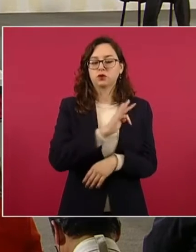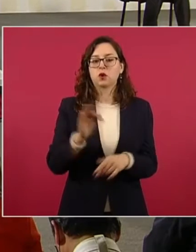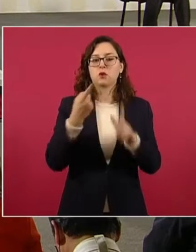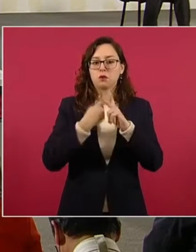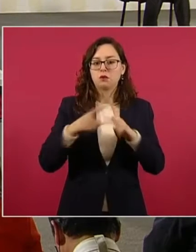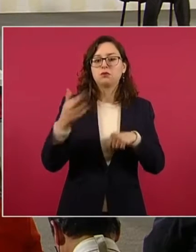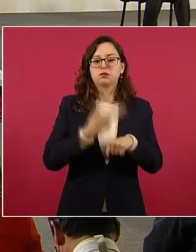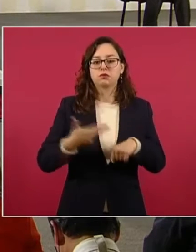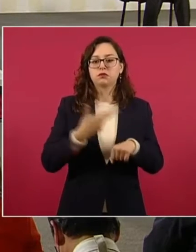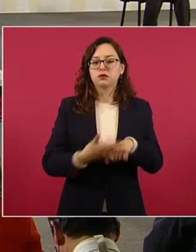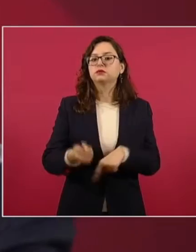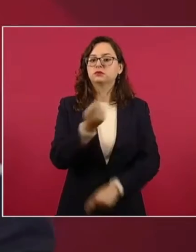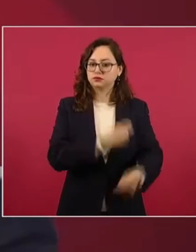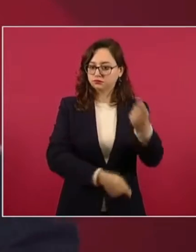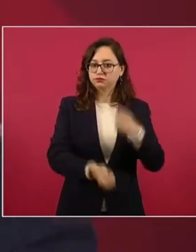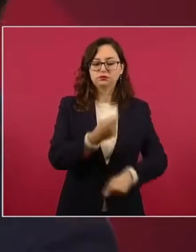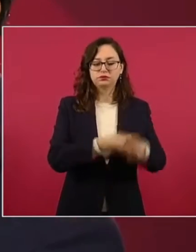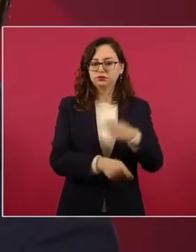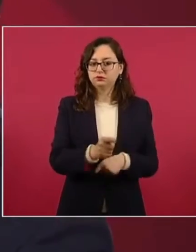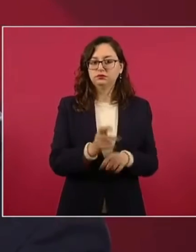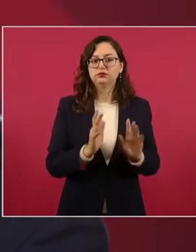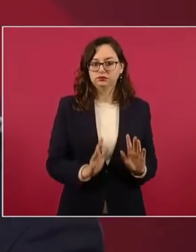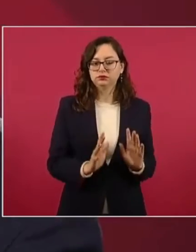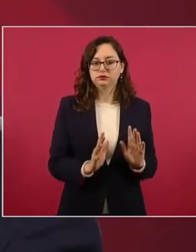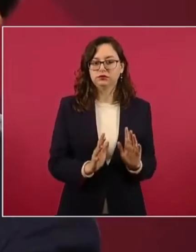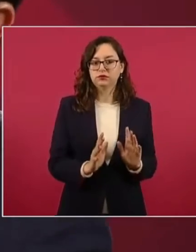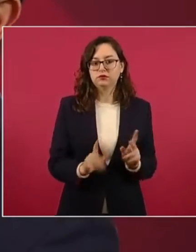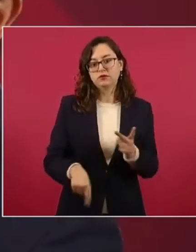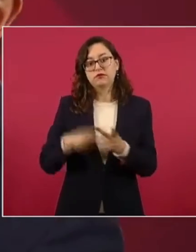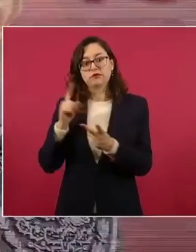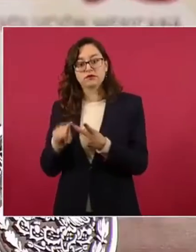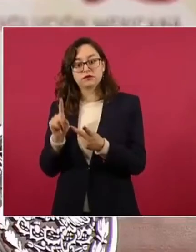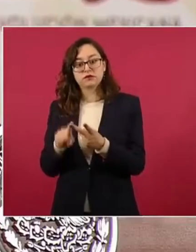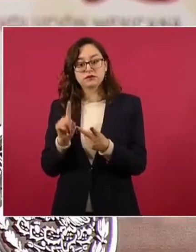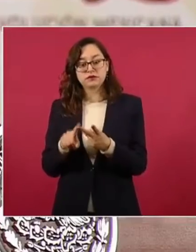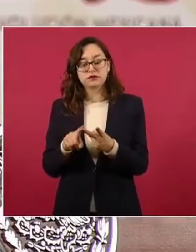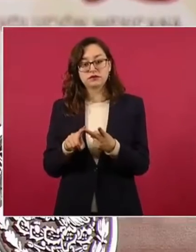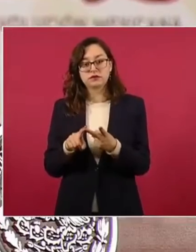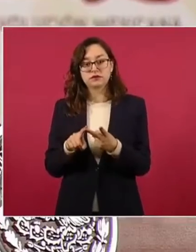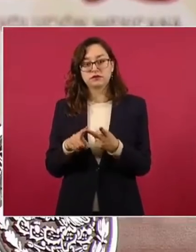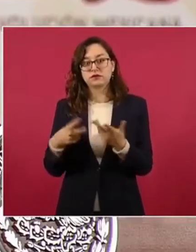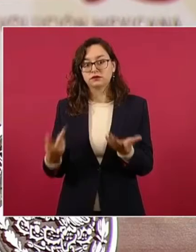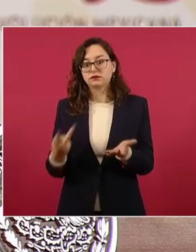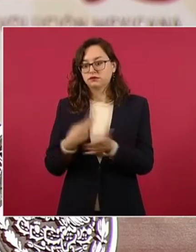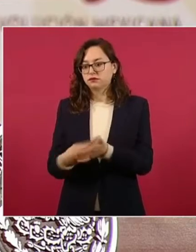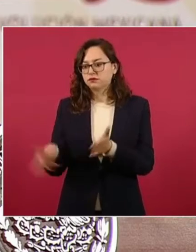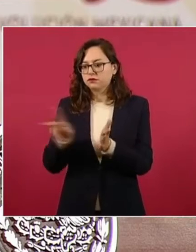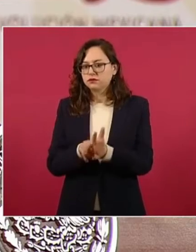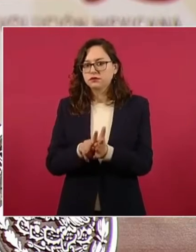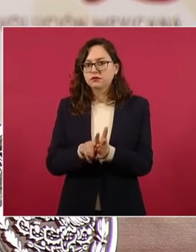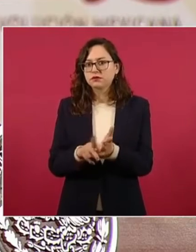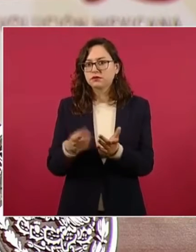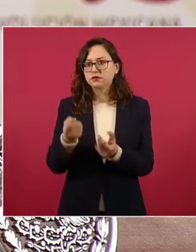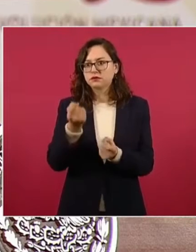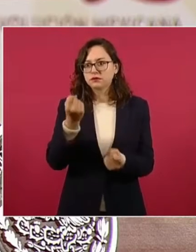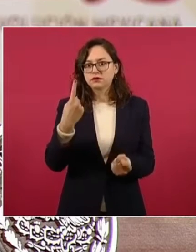contratación. Y el segundo caso es poner mucho más énfasis en las vacantes de difícil acceso, porque muchas